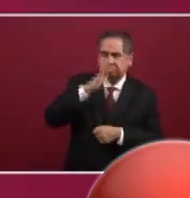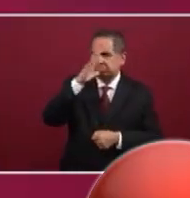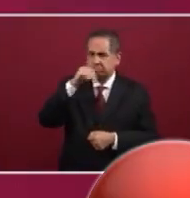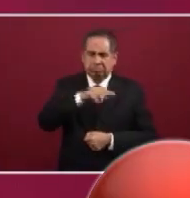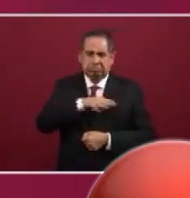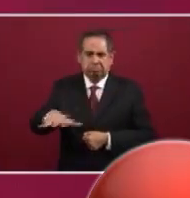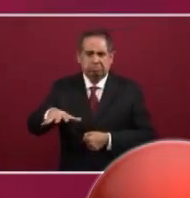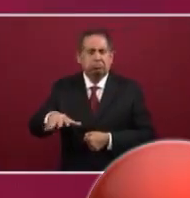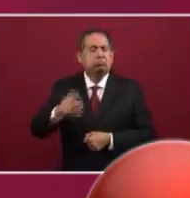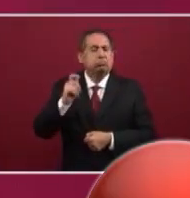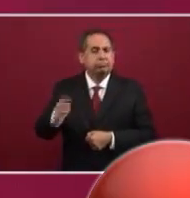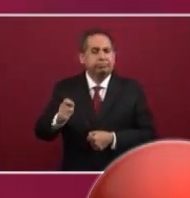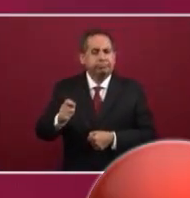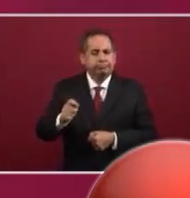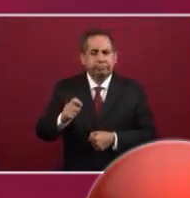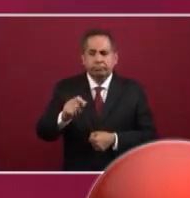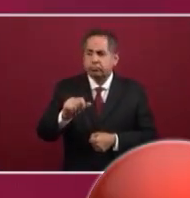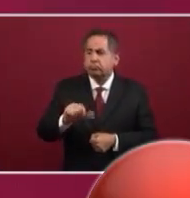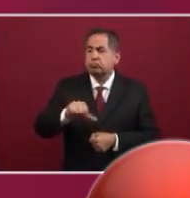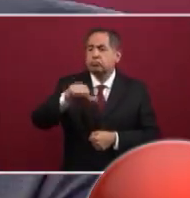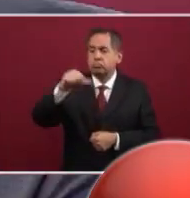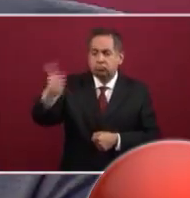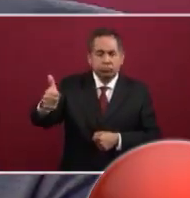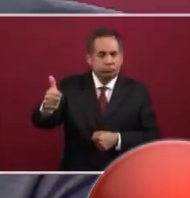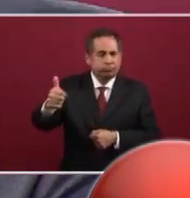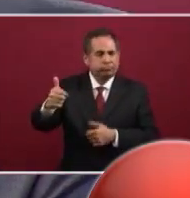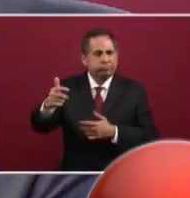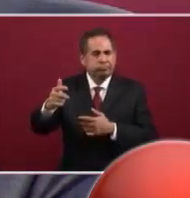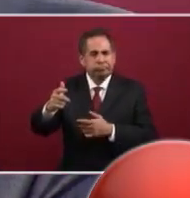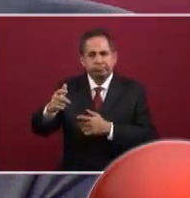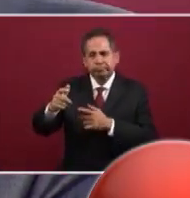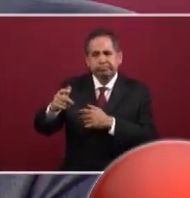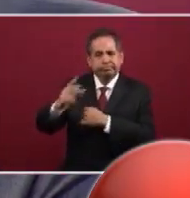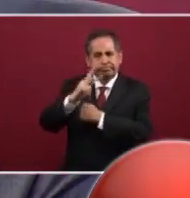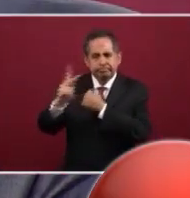que el respeto al derecho ajeno es la paz.